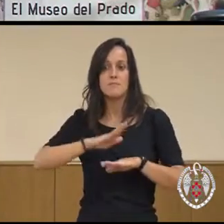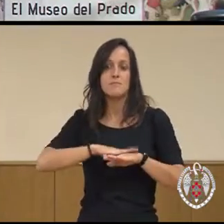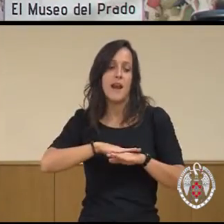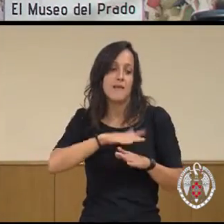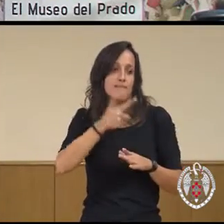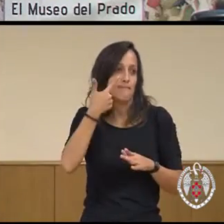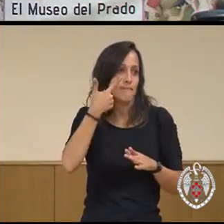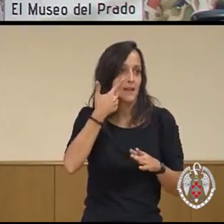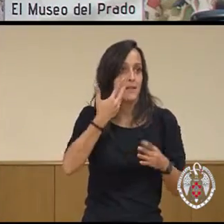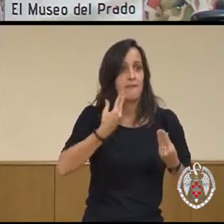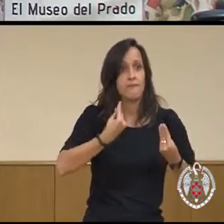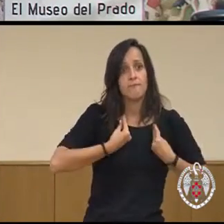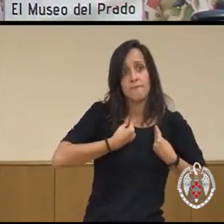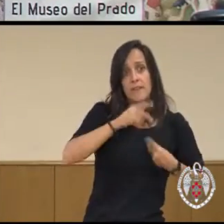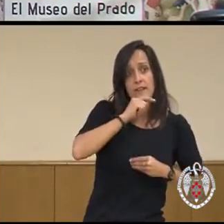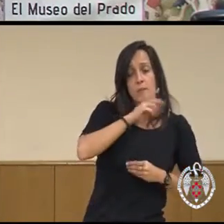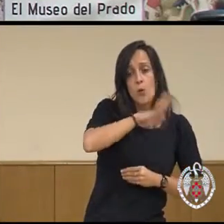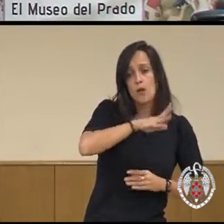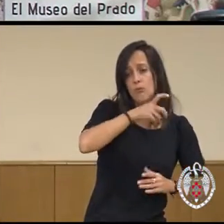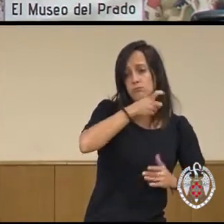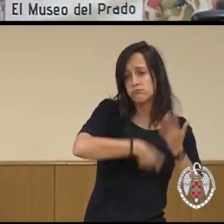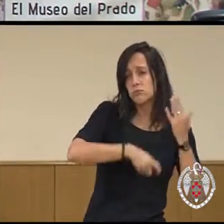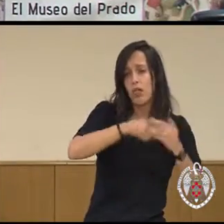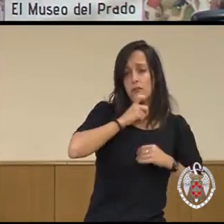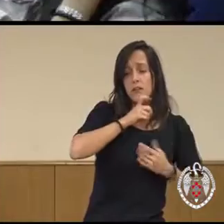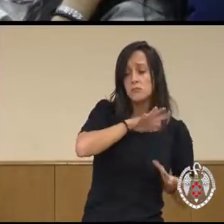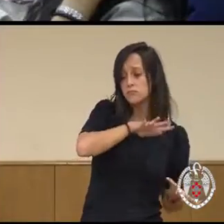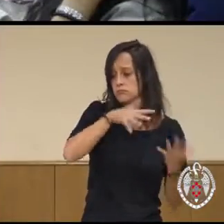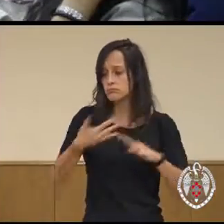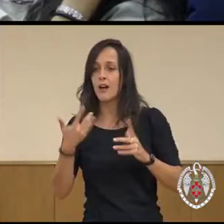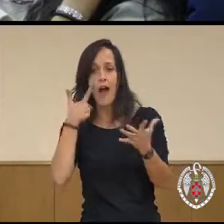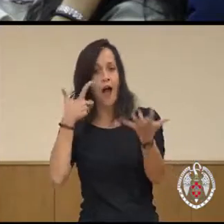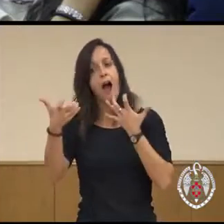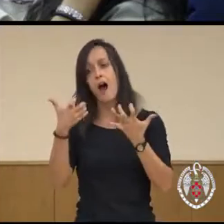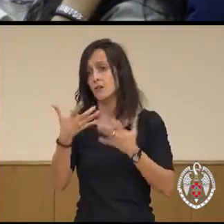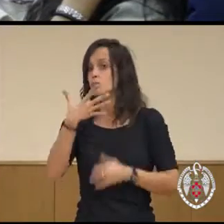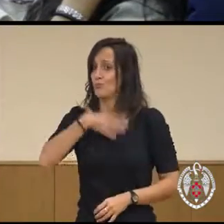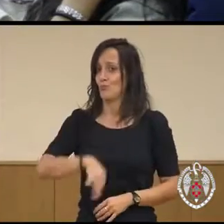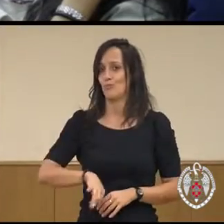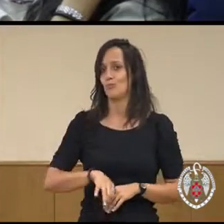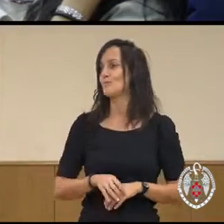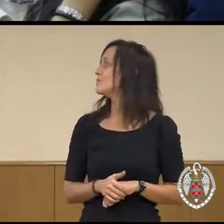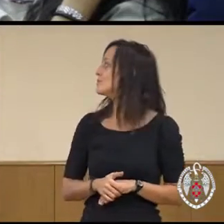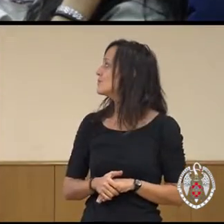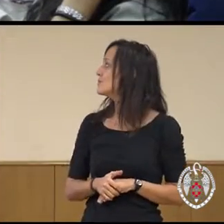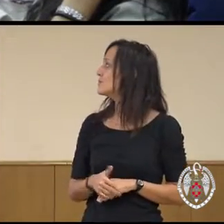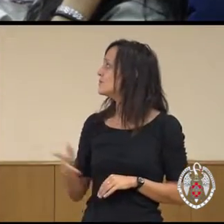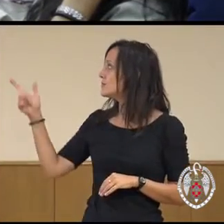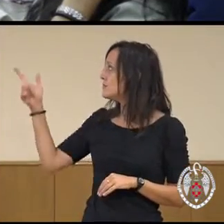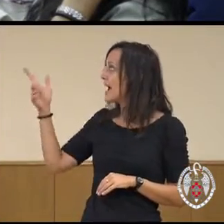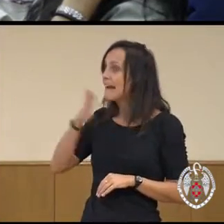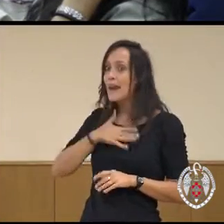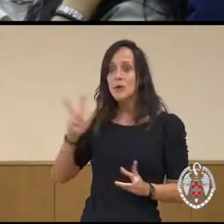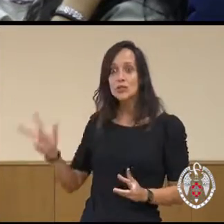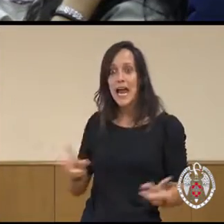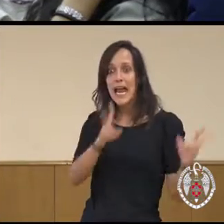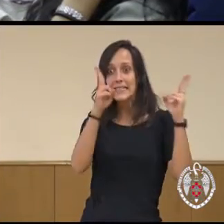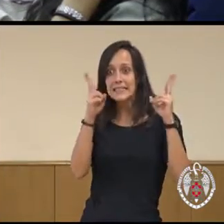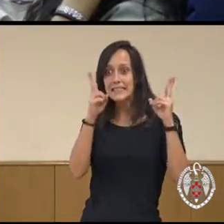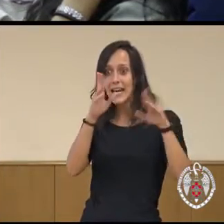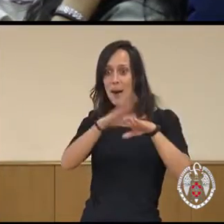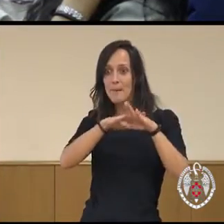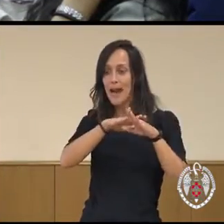Felipe IV. Vamos a interpretar esta escena. Y Juanjo, por favor, pasa las diapositivas con el texto para